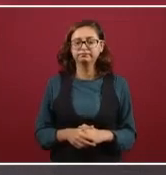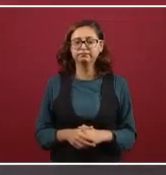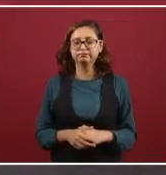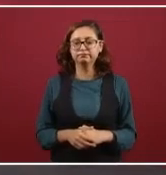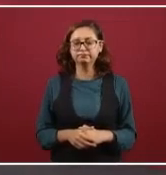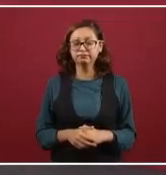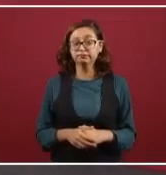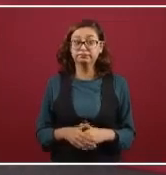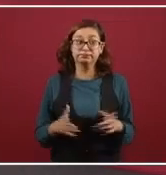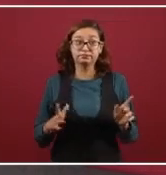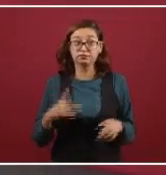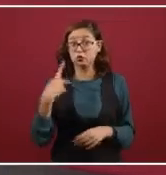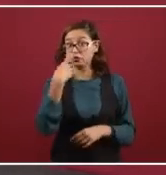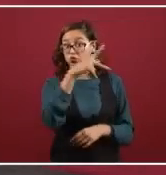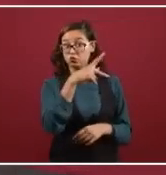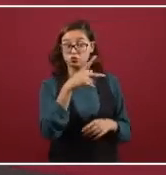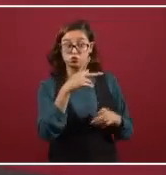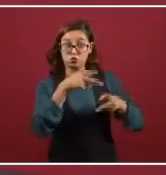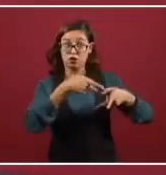inmiscuirnos, porque también